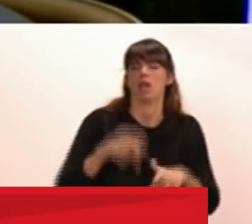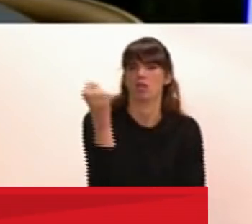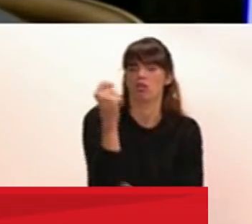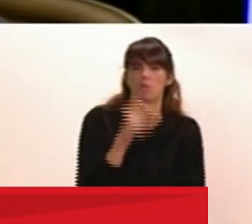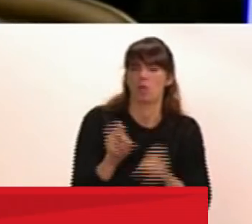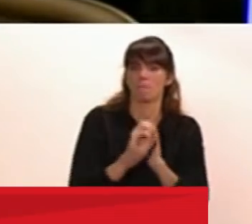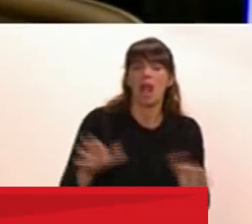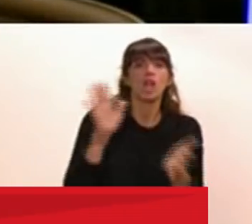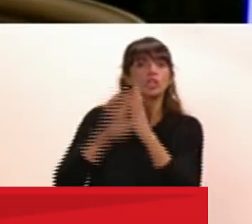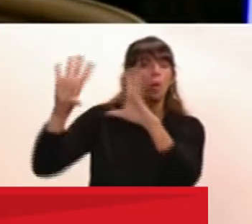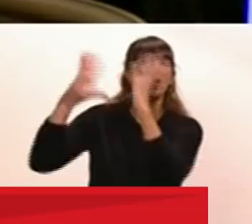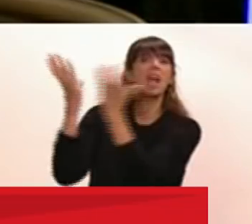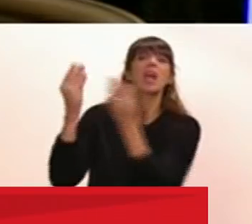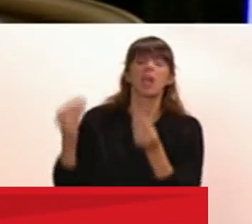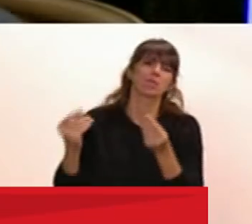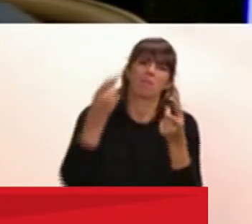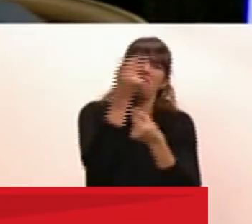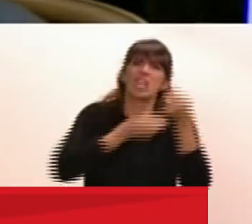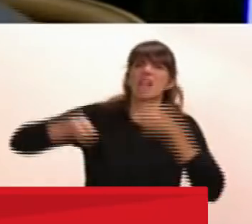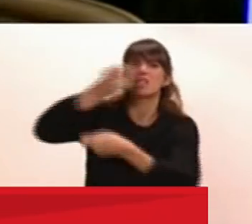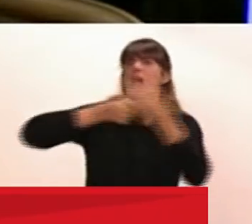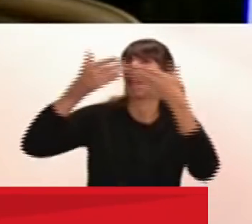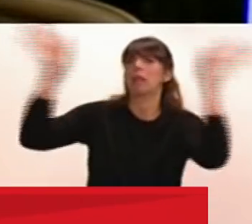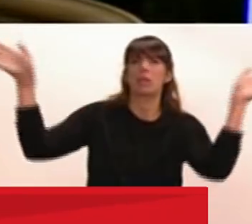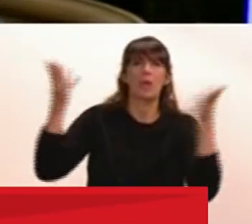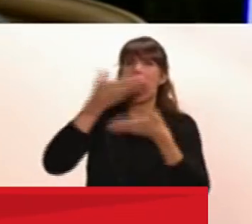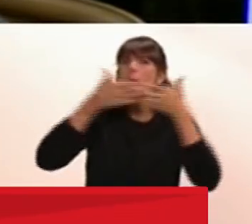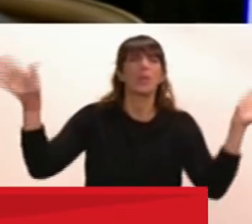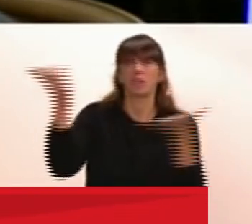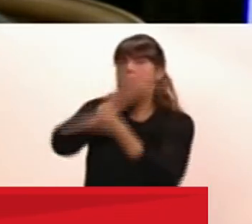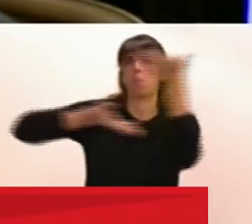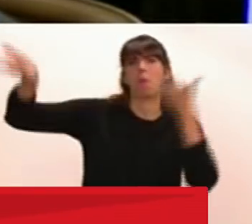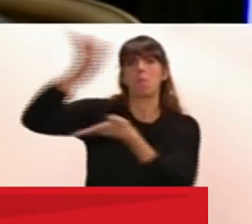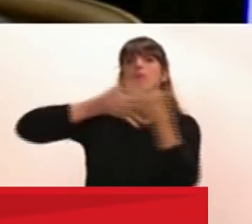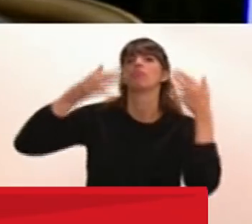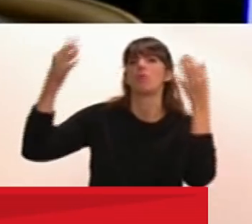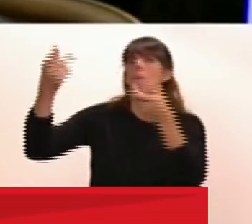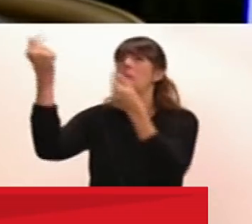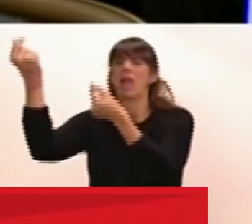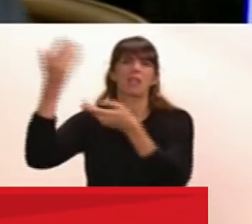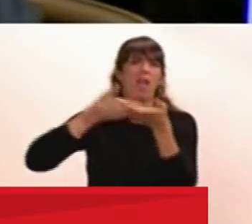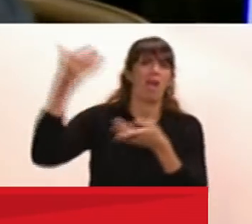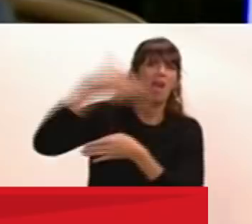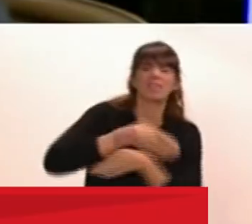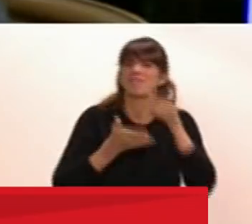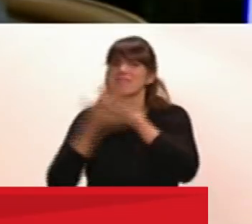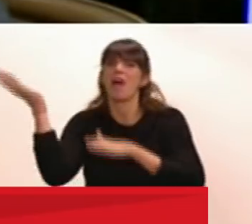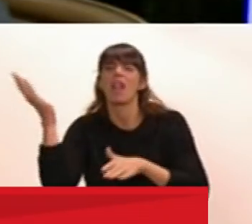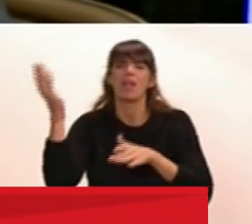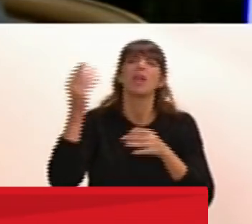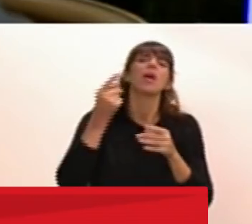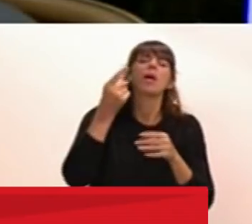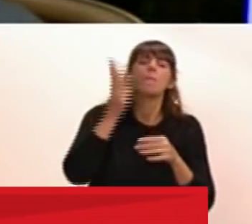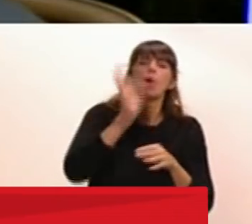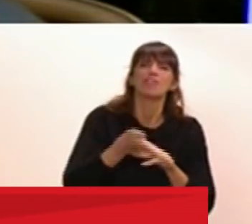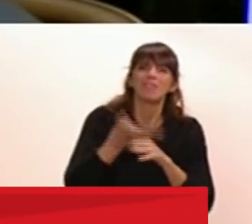internacional, liberalizar las finanzas, dejar que entren y salgan como por puertas giratorias los capitales especulativos y poner la tasa